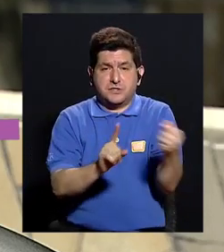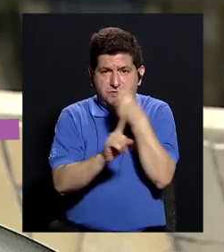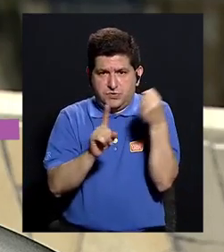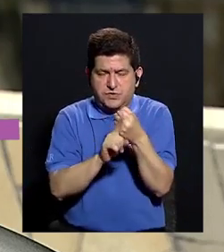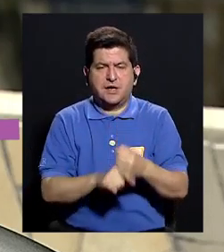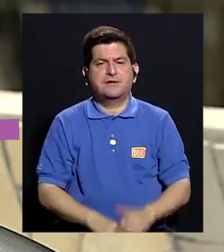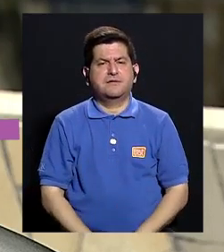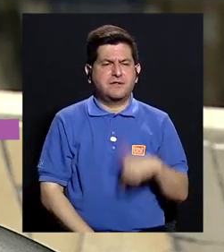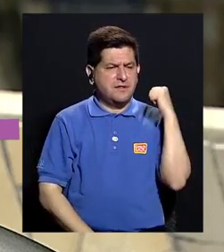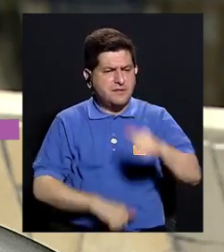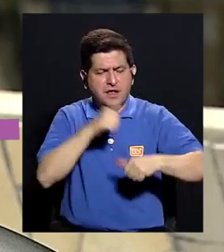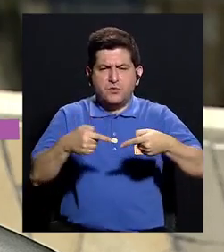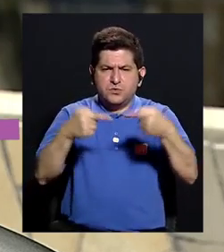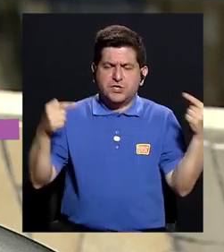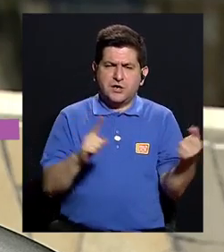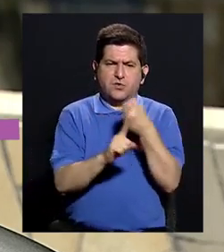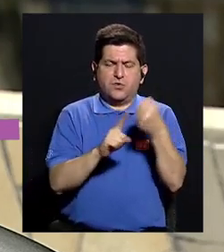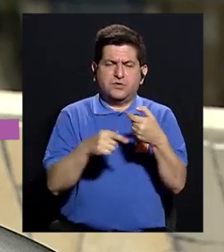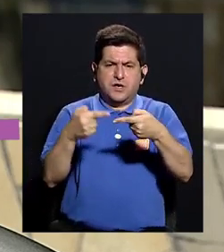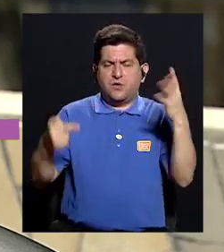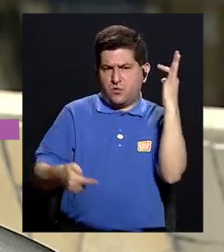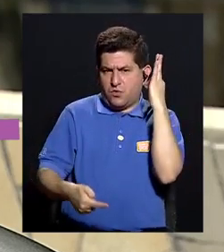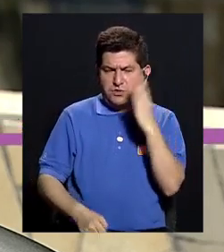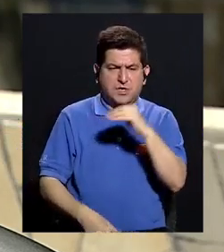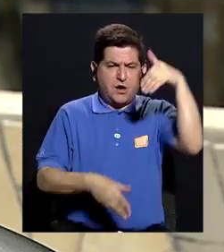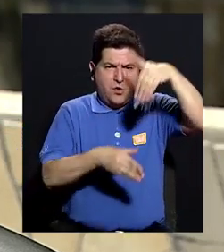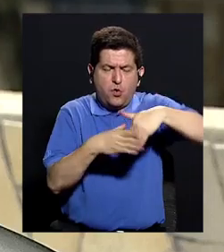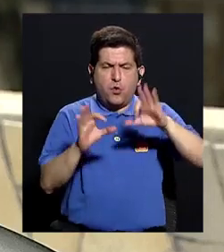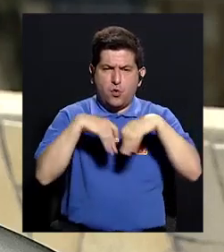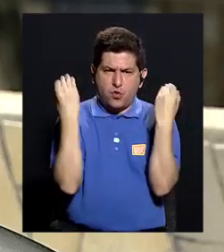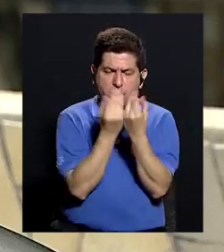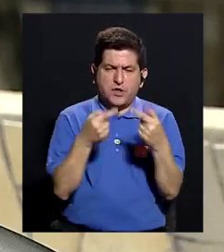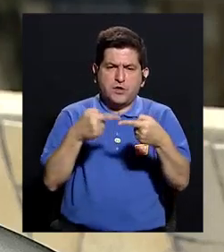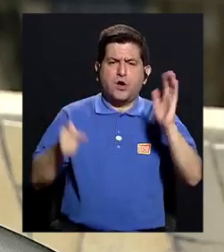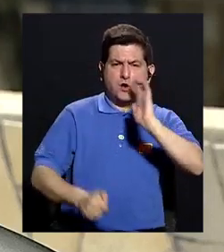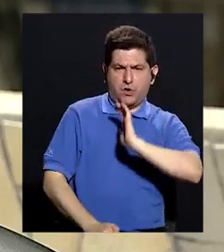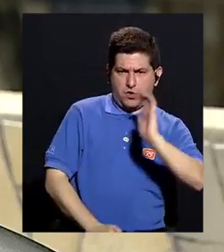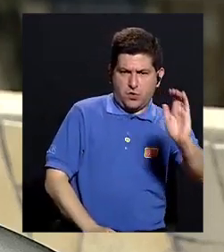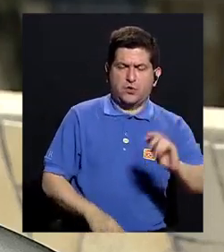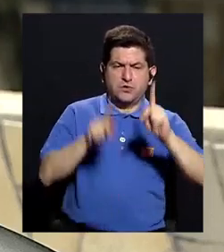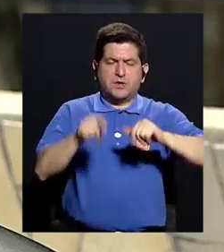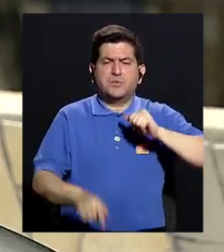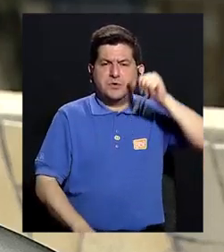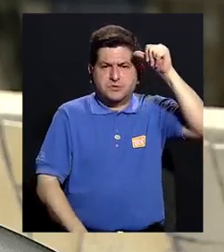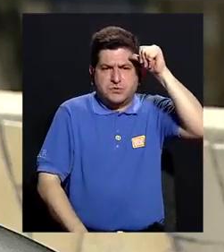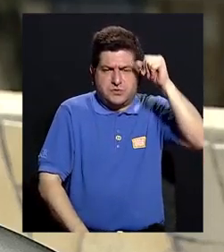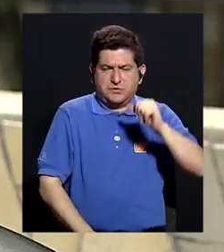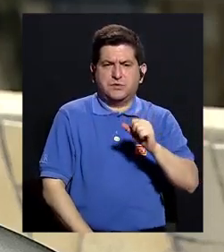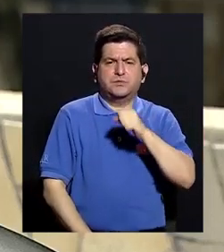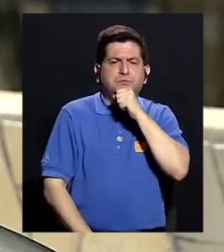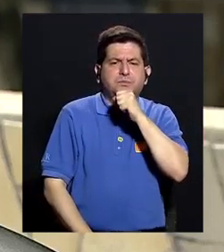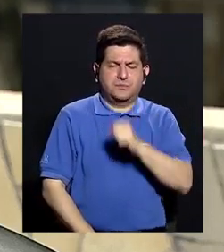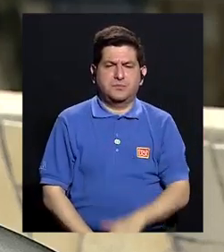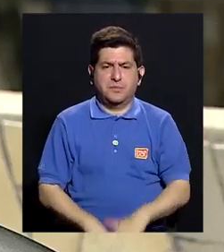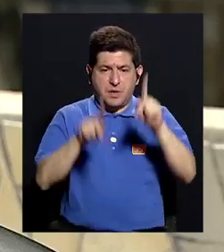la lucha contra la violencia hacia las mujeres e intrafamiliar, contra la niñez, personas mayores,